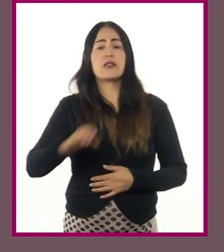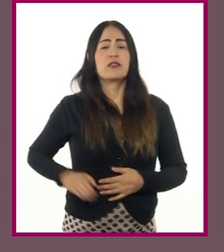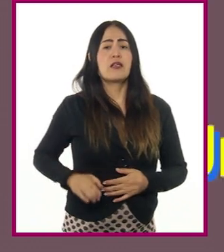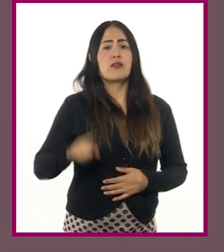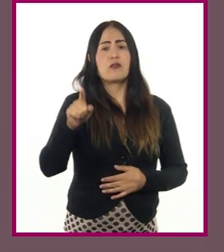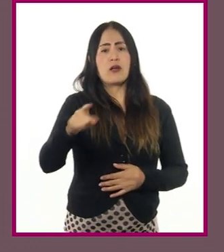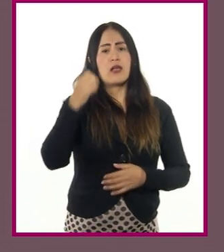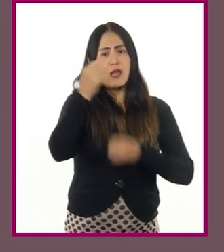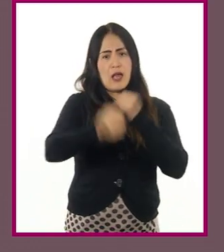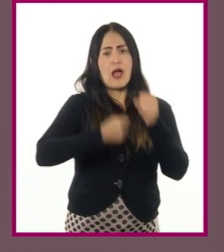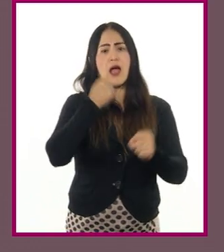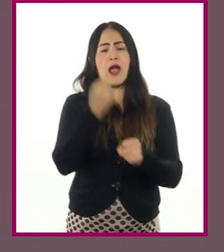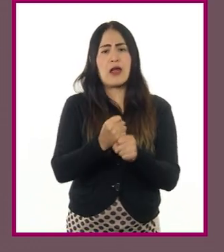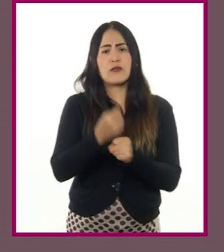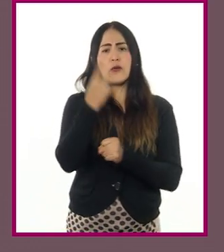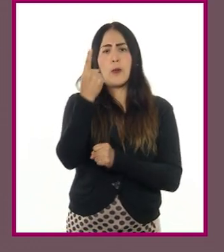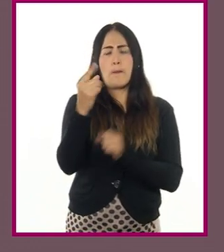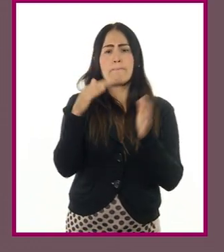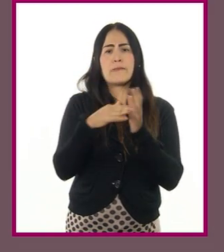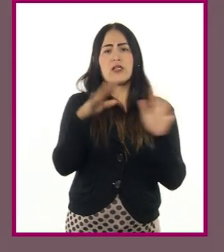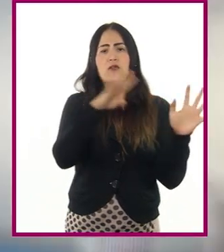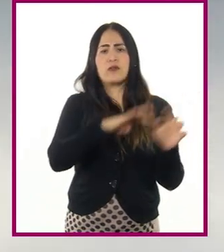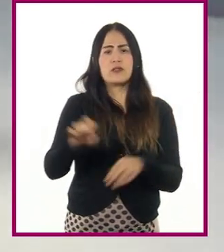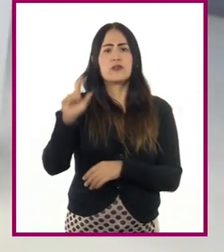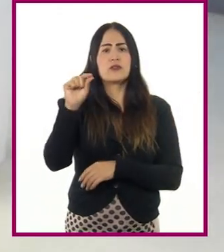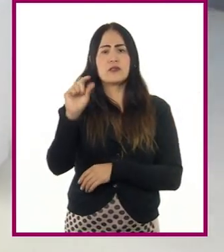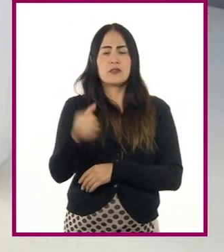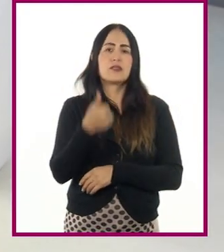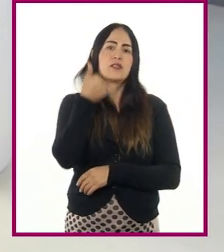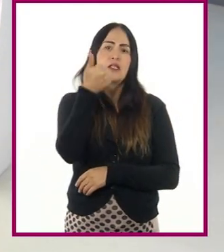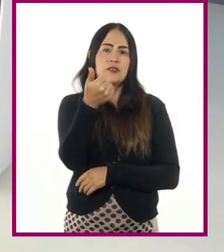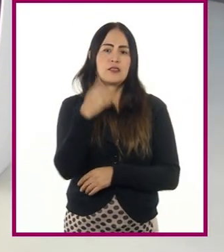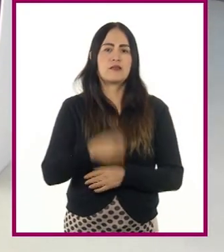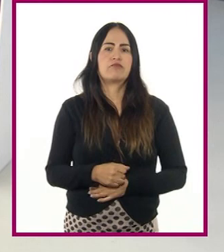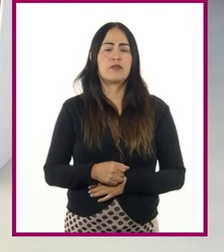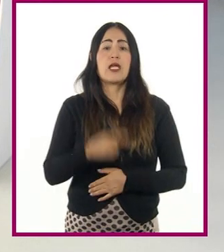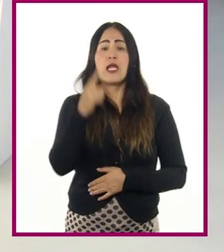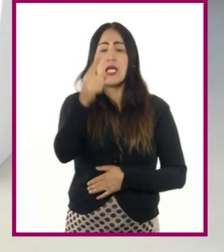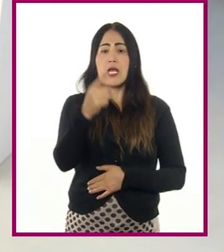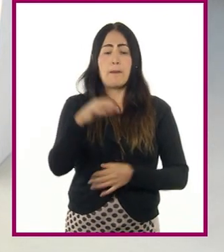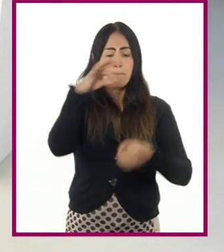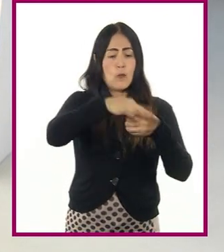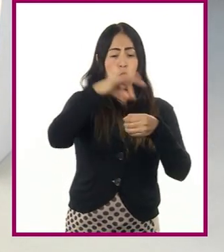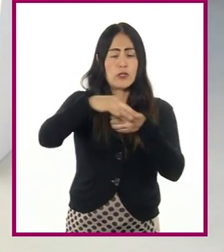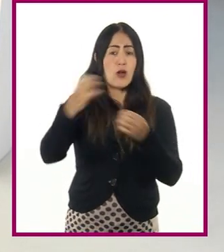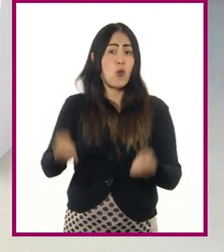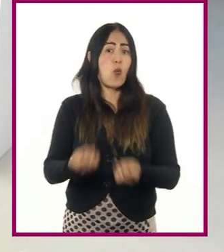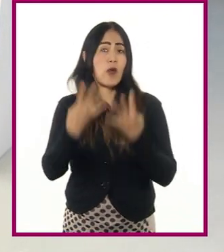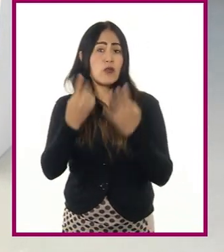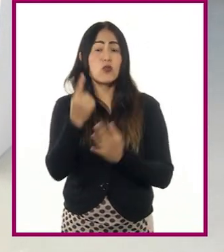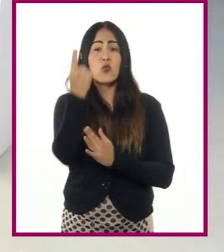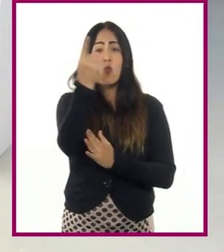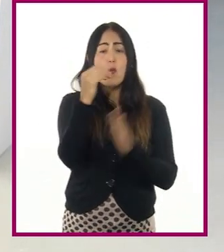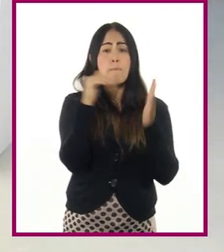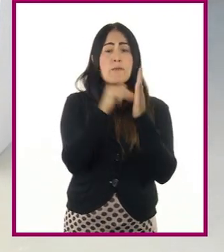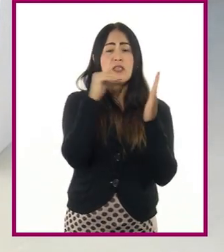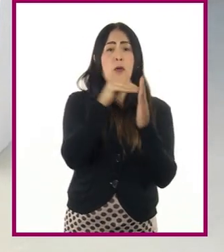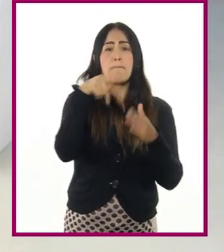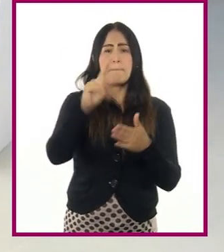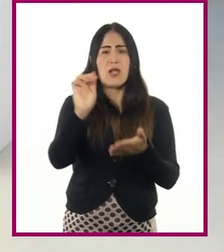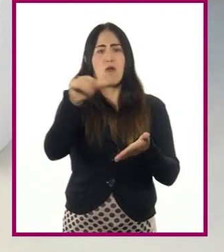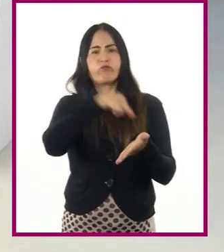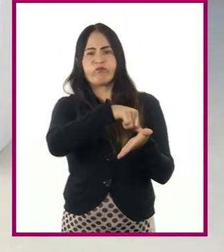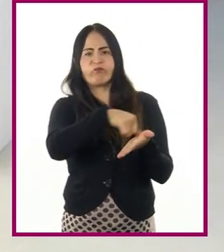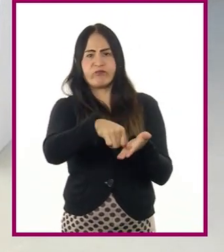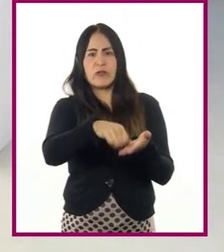elecciones presidenciales de 1976. Obtuvo 1 millón de votos, pero le fueron anulados porque el partido